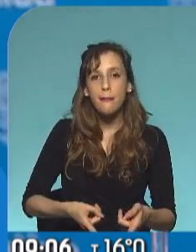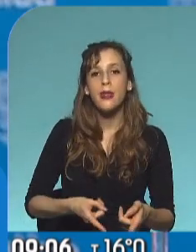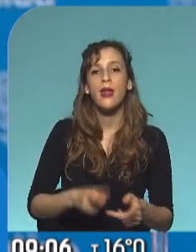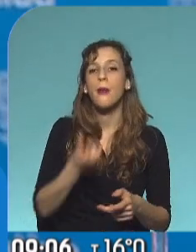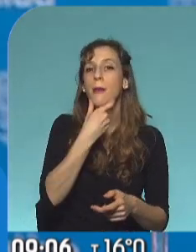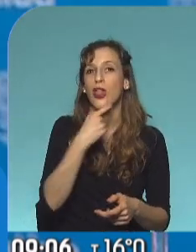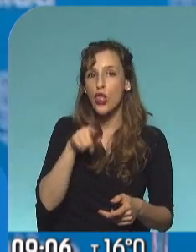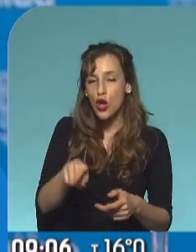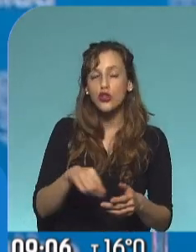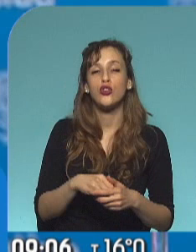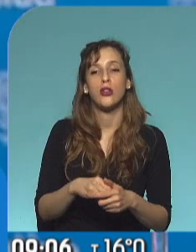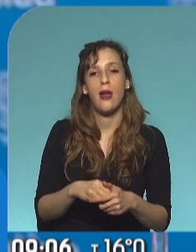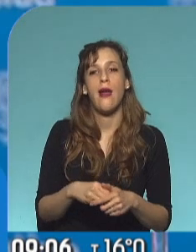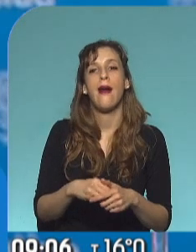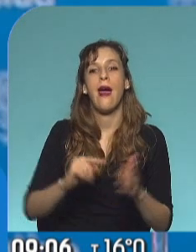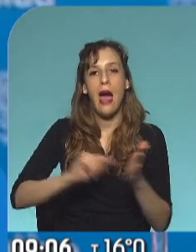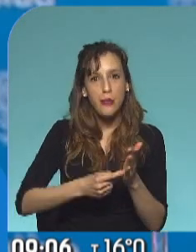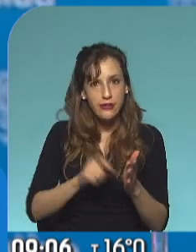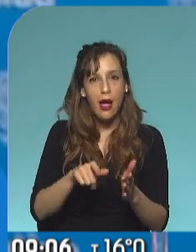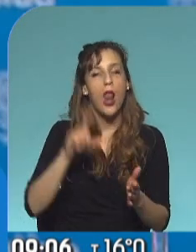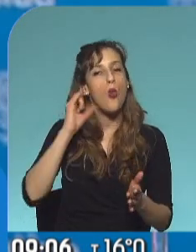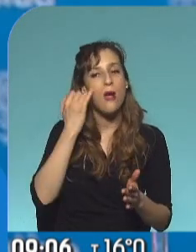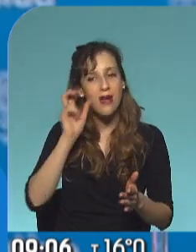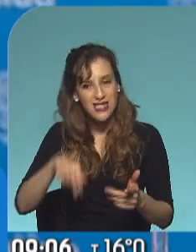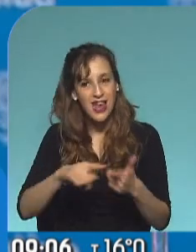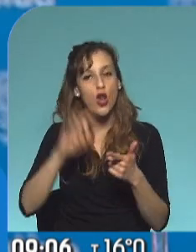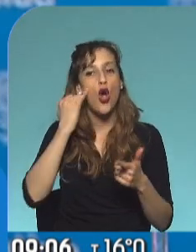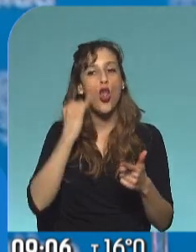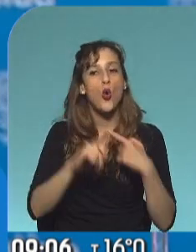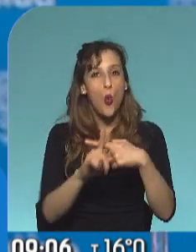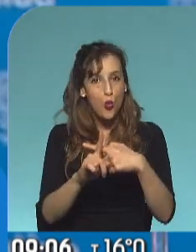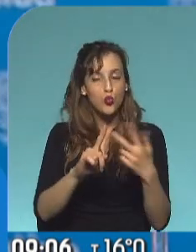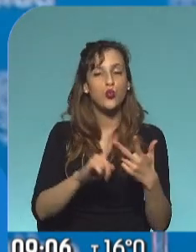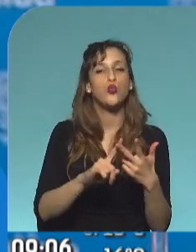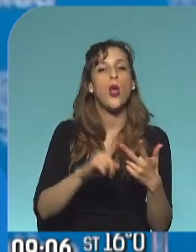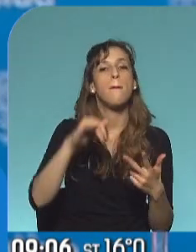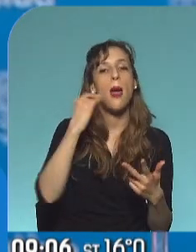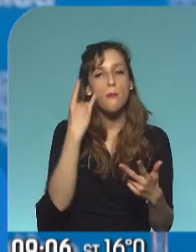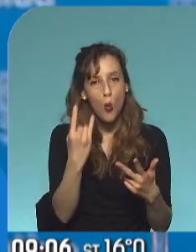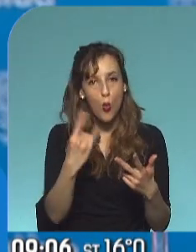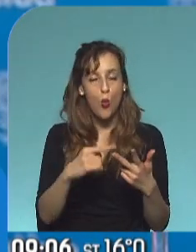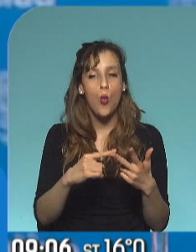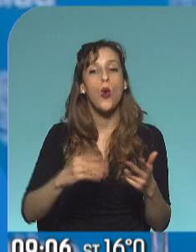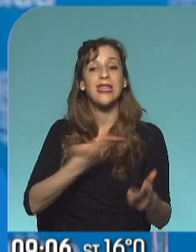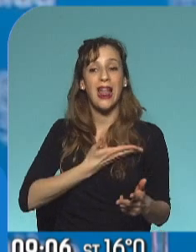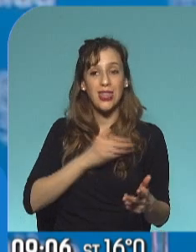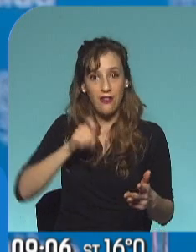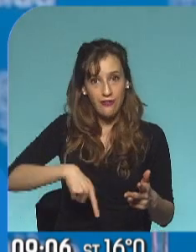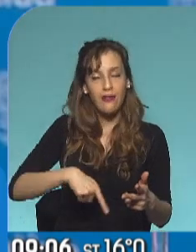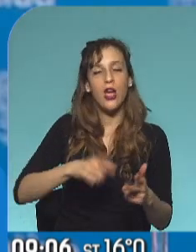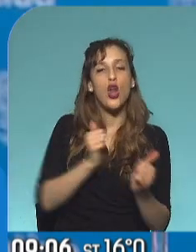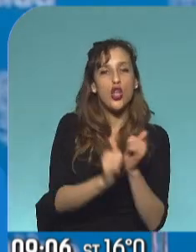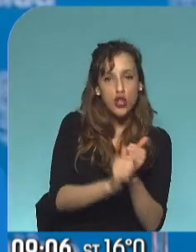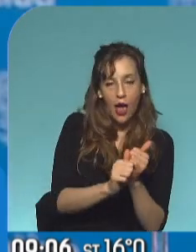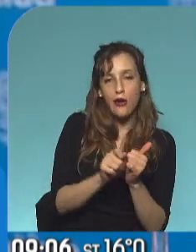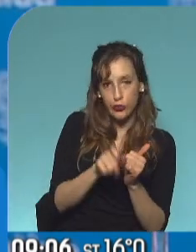mendoza abarcando su capital guaymallén godoy cruz luján de cuyo y maipú en santa fe rosario y el gran rosario